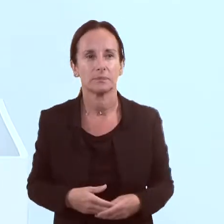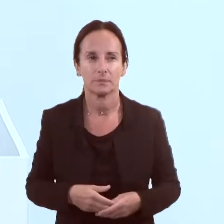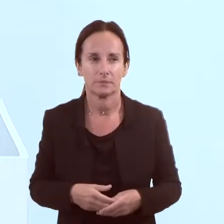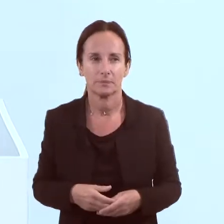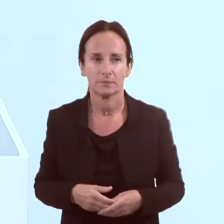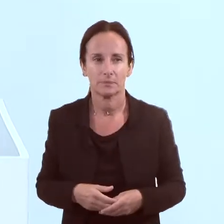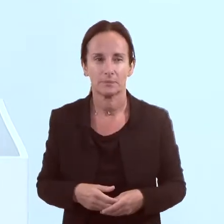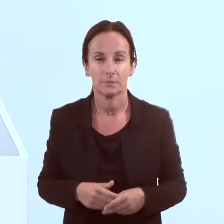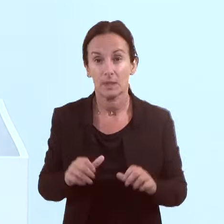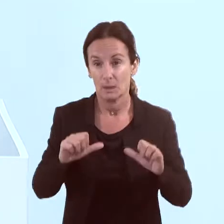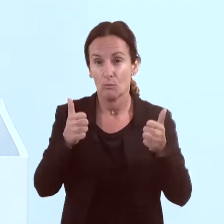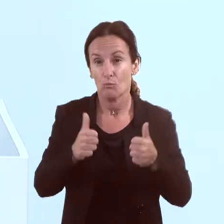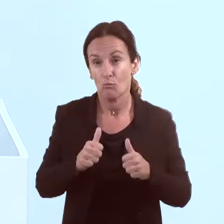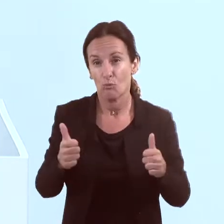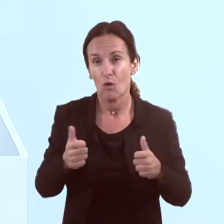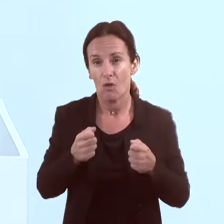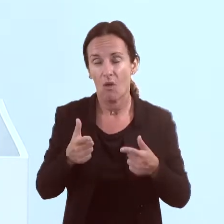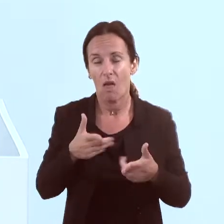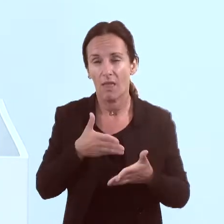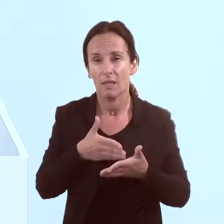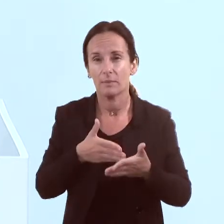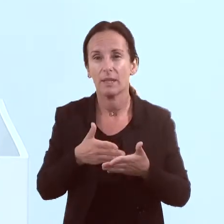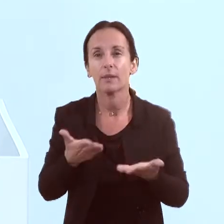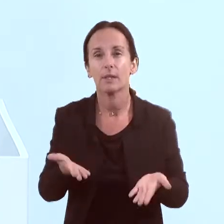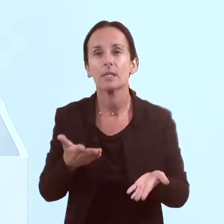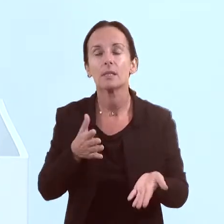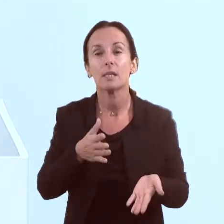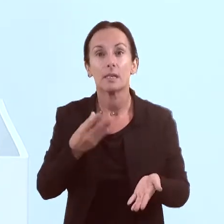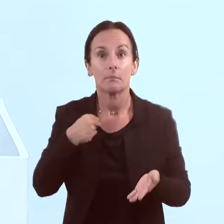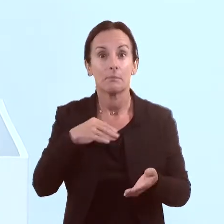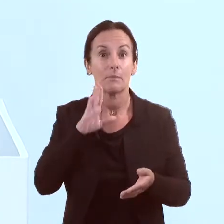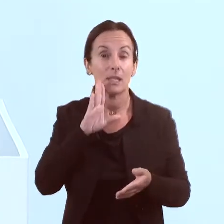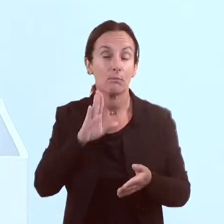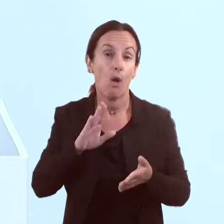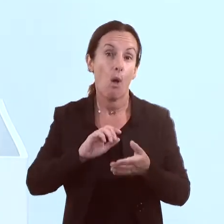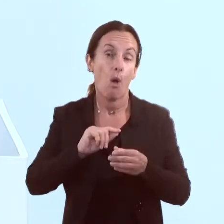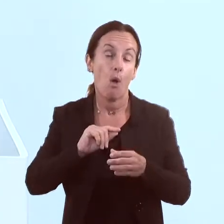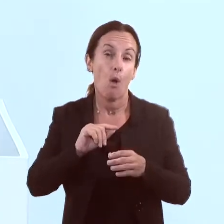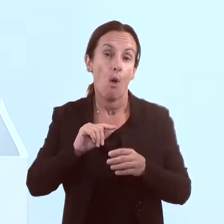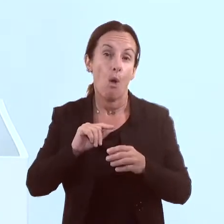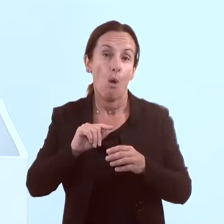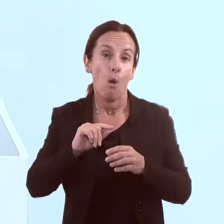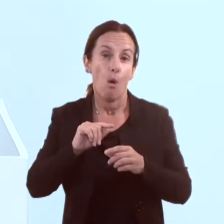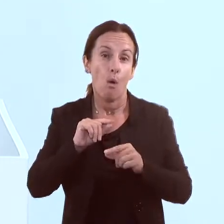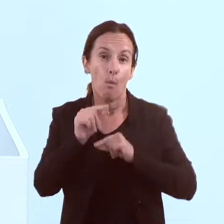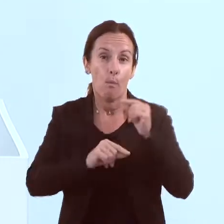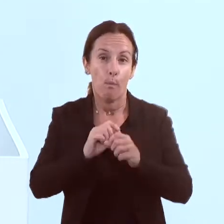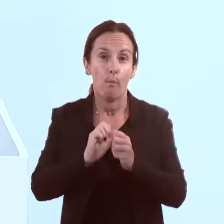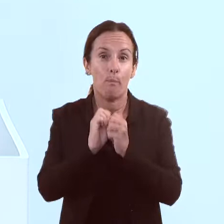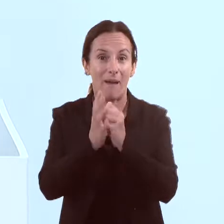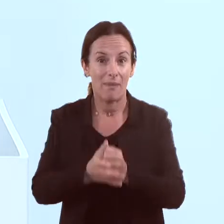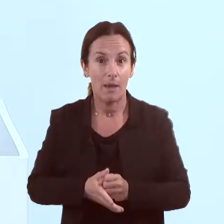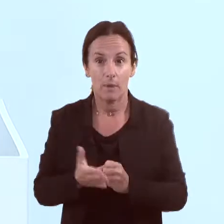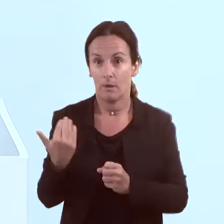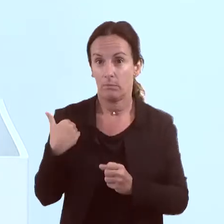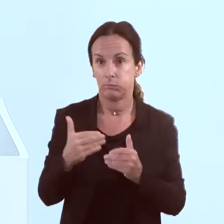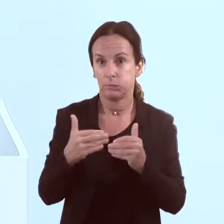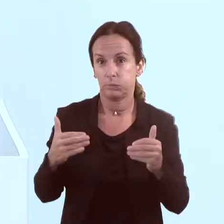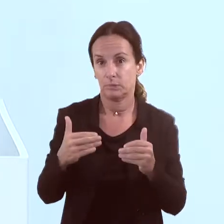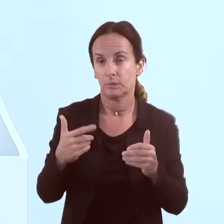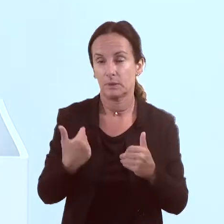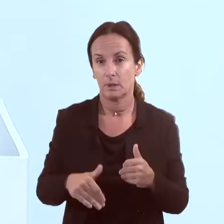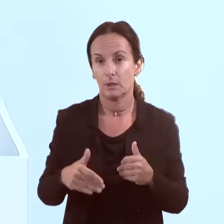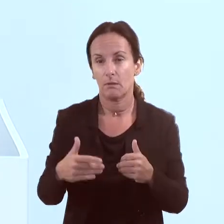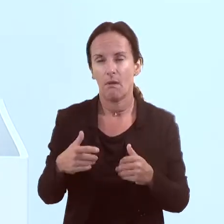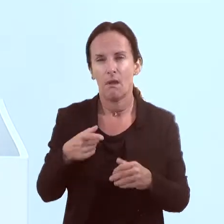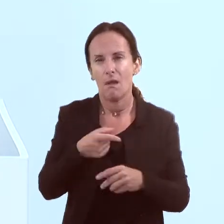que el modelo tiene, ¿no? En ese sentido, efectivamente, la propia pandemia y el primer momento inicial de confinamiento nos puso de relieve toda